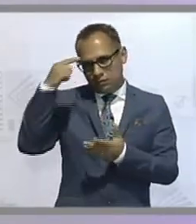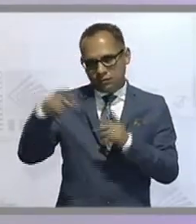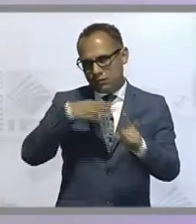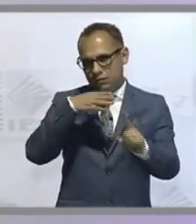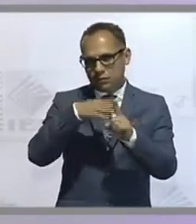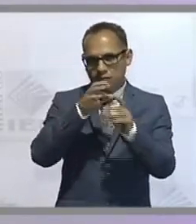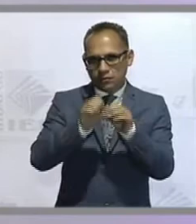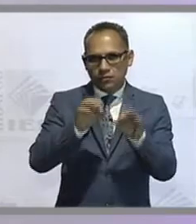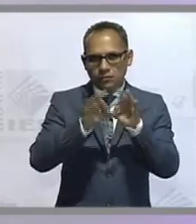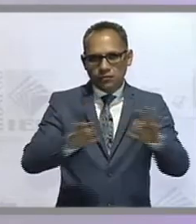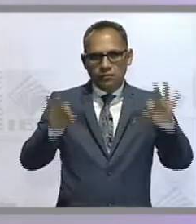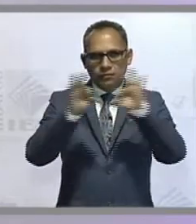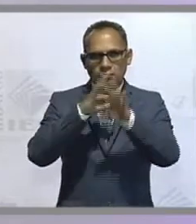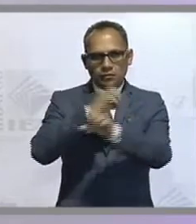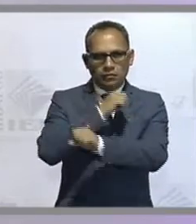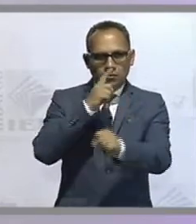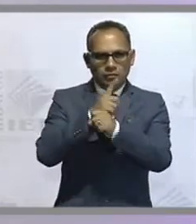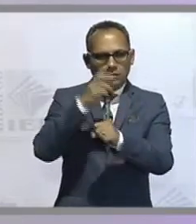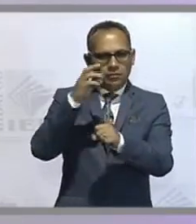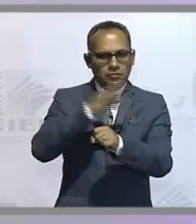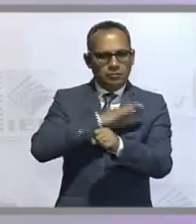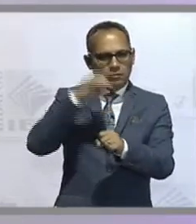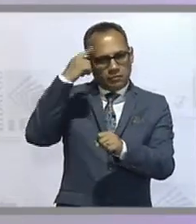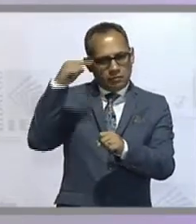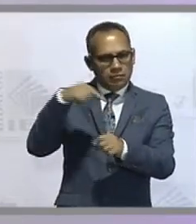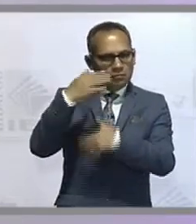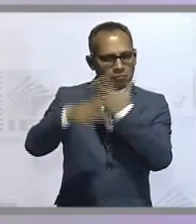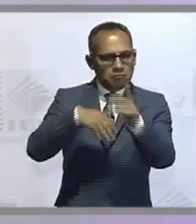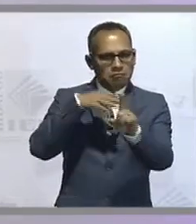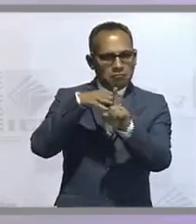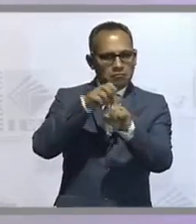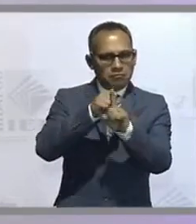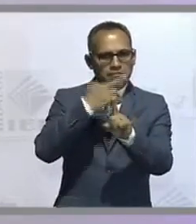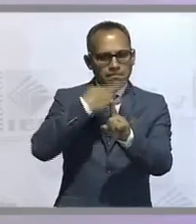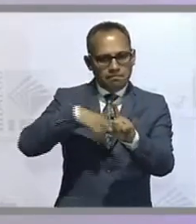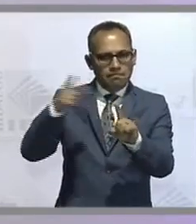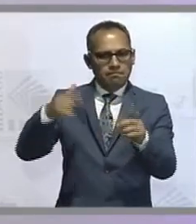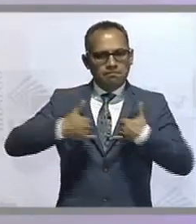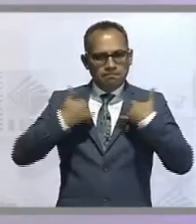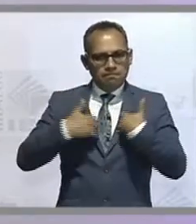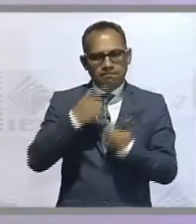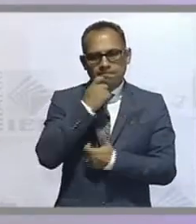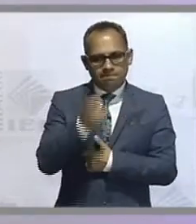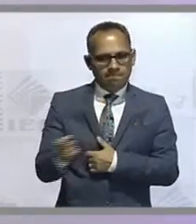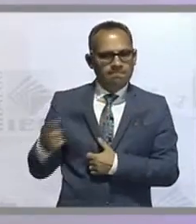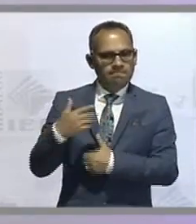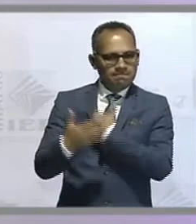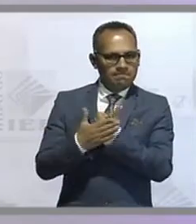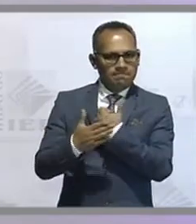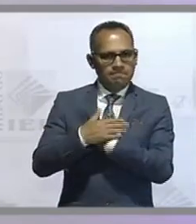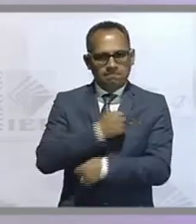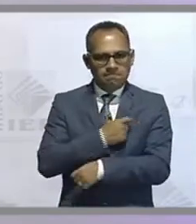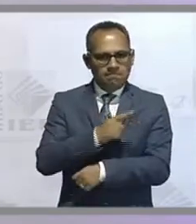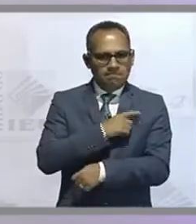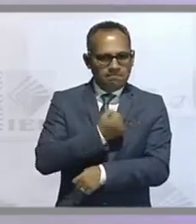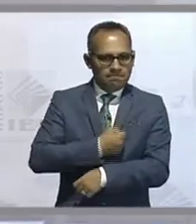estas áreas de posibilidad para poder tener jóvenes y niños sanos gracias